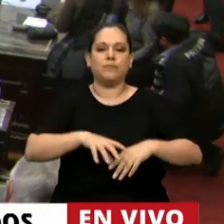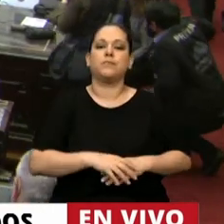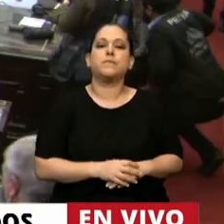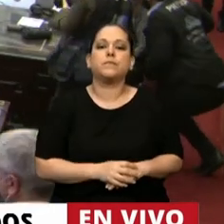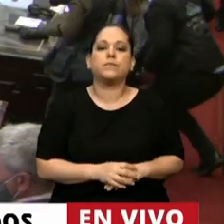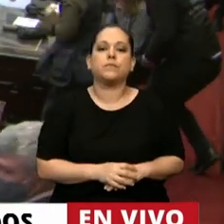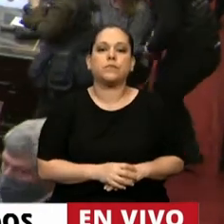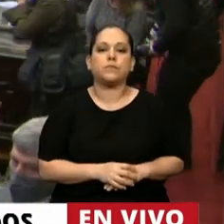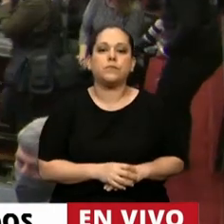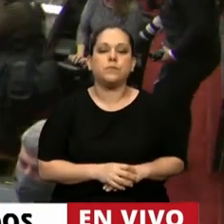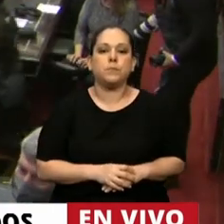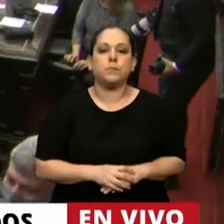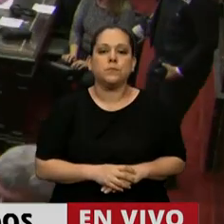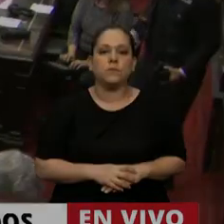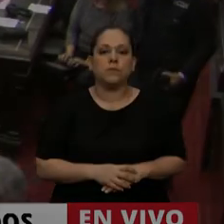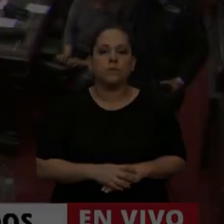Gracias.